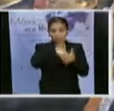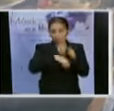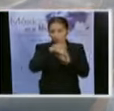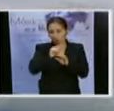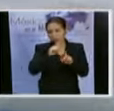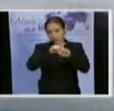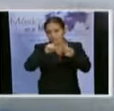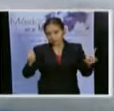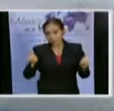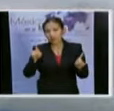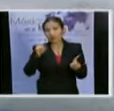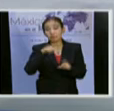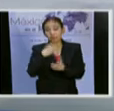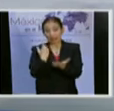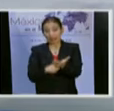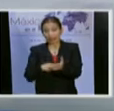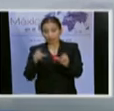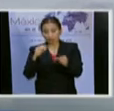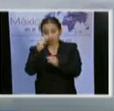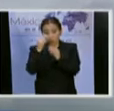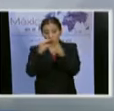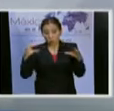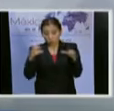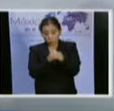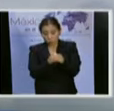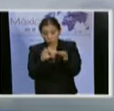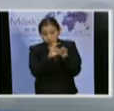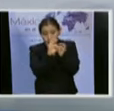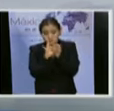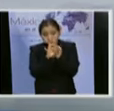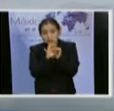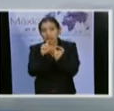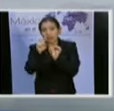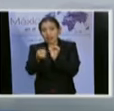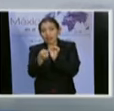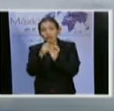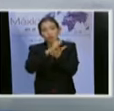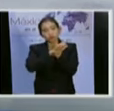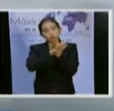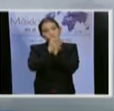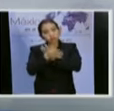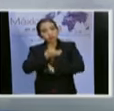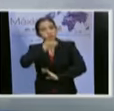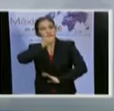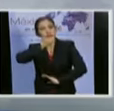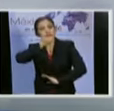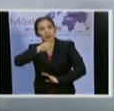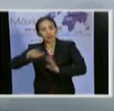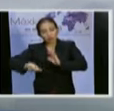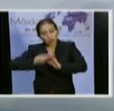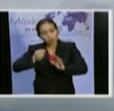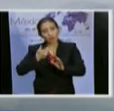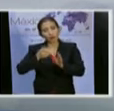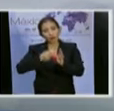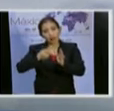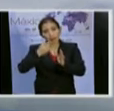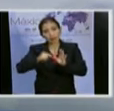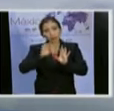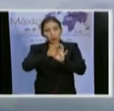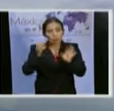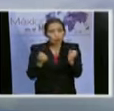todo lo contrario. Dentro de esta globalización significa una readaptación y rediseño de los gobiernos para